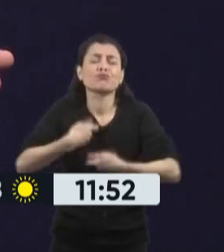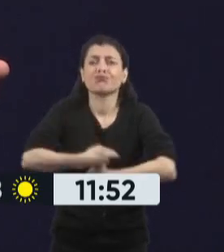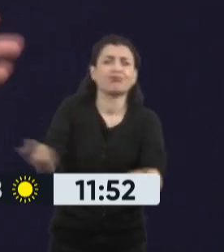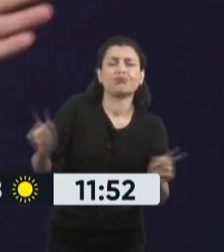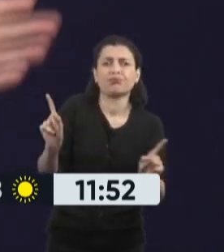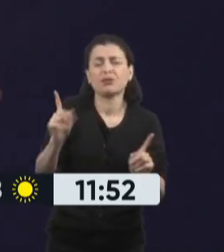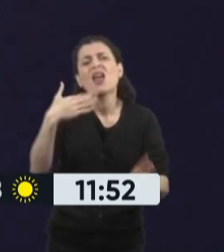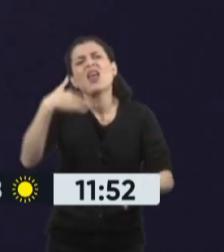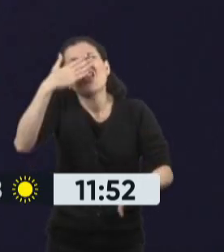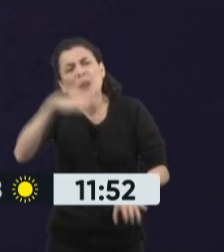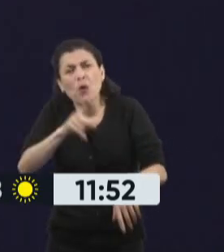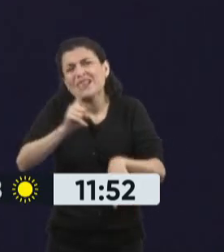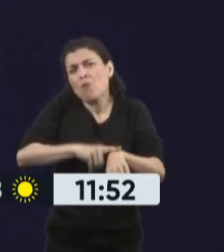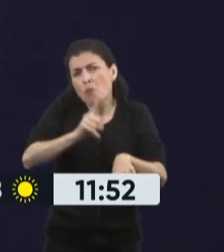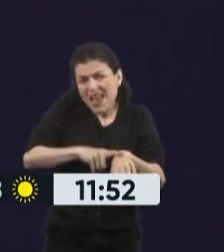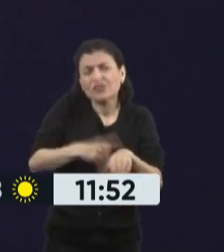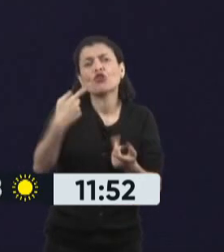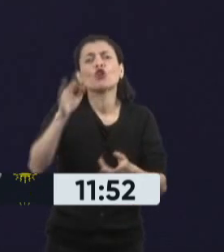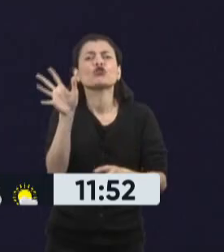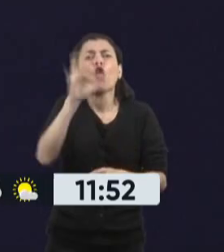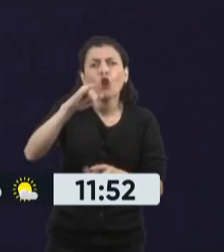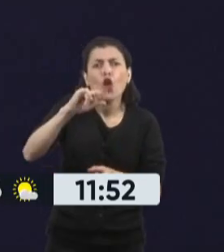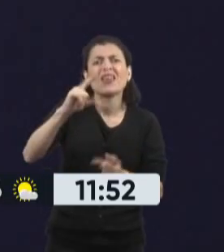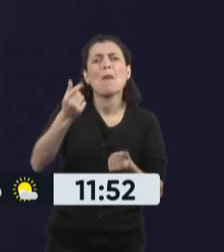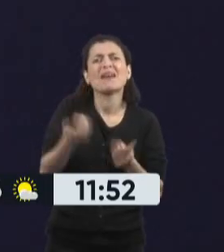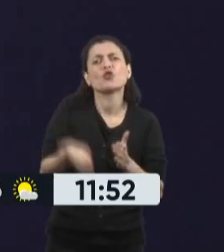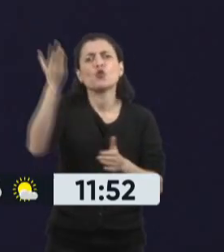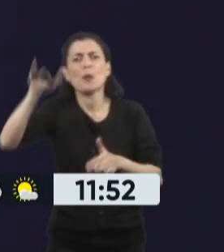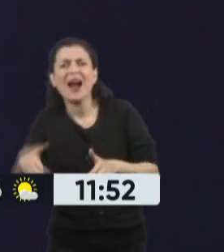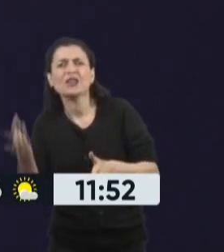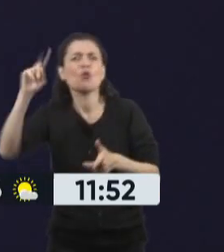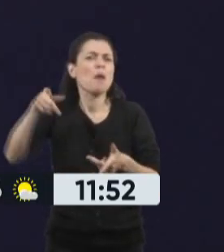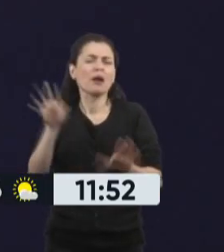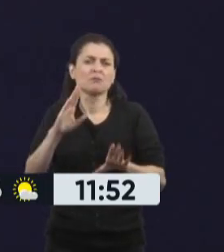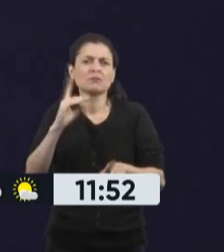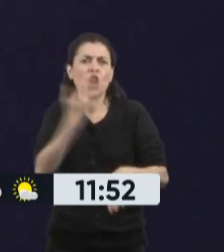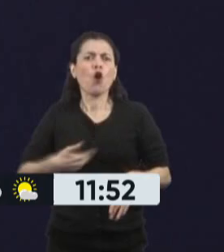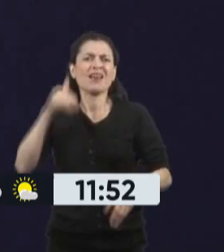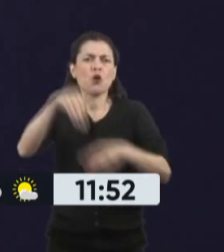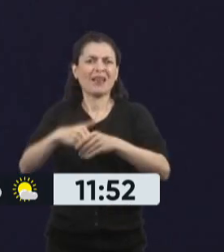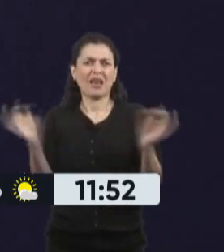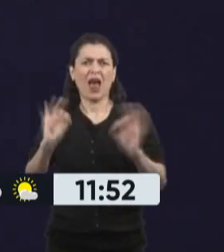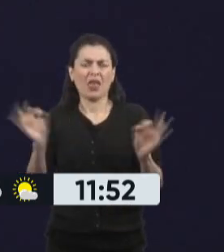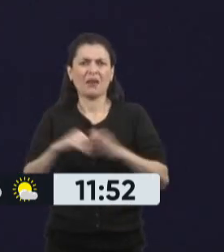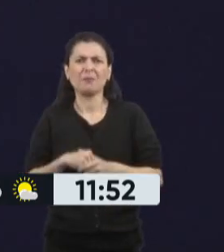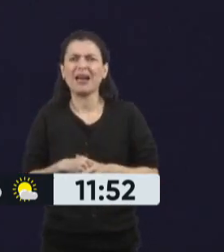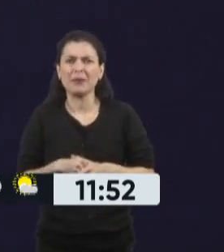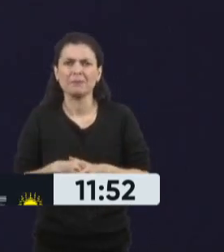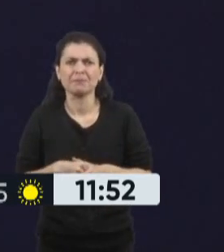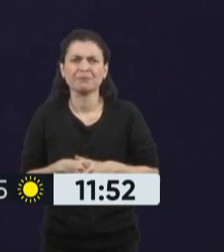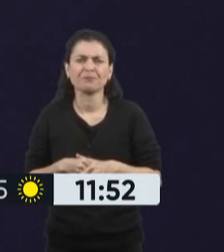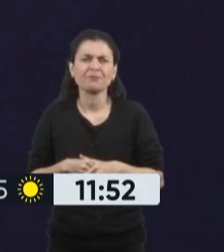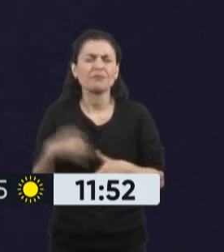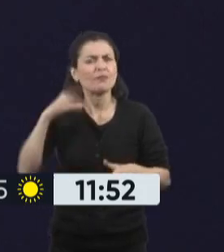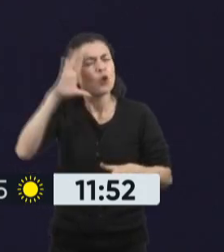nosotros no intervenimos, y además se nombra, digamos, yo no recuerdo una caída tan